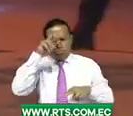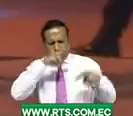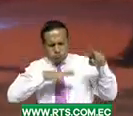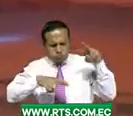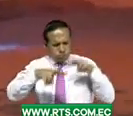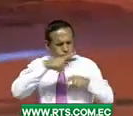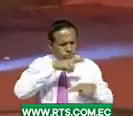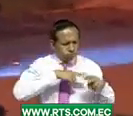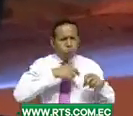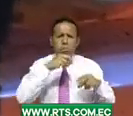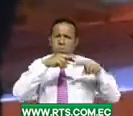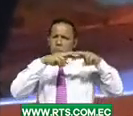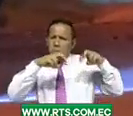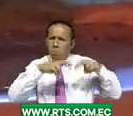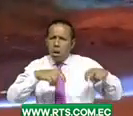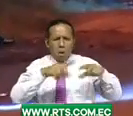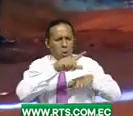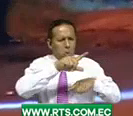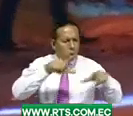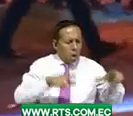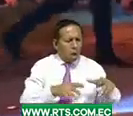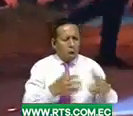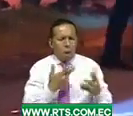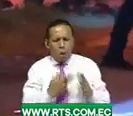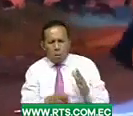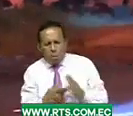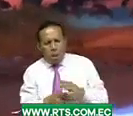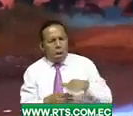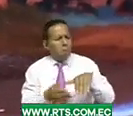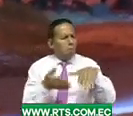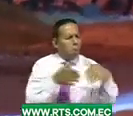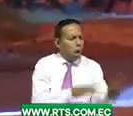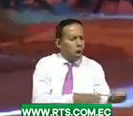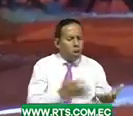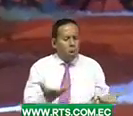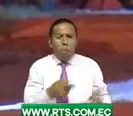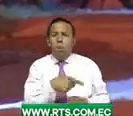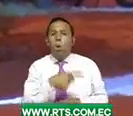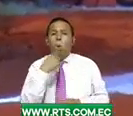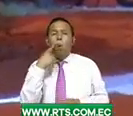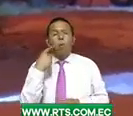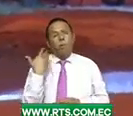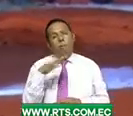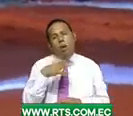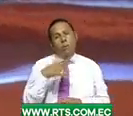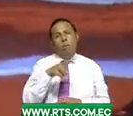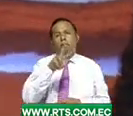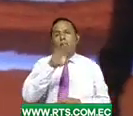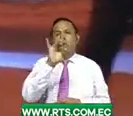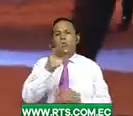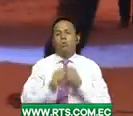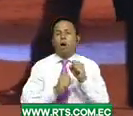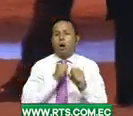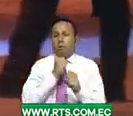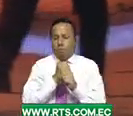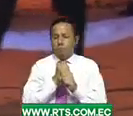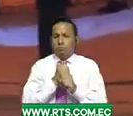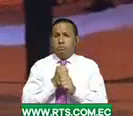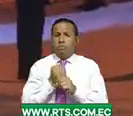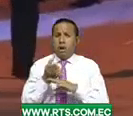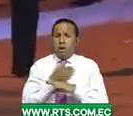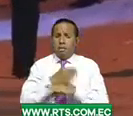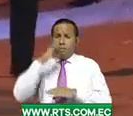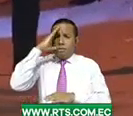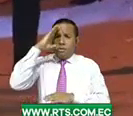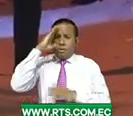de verificación del lugar, en la escena donde cayó el cuerpo del ciudadano de aproximadamente 28 años. Han tratado también los